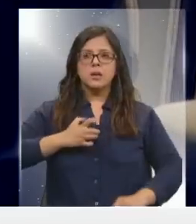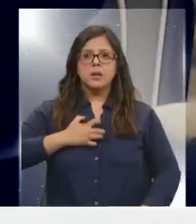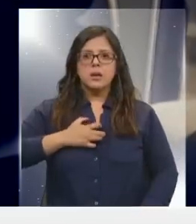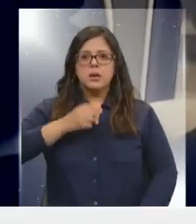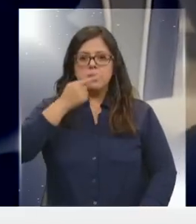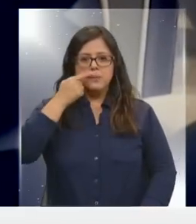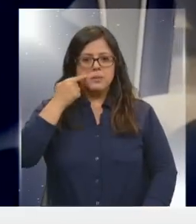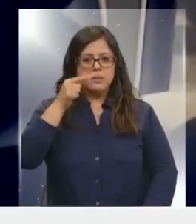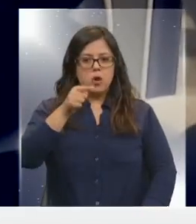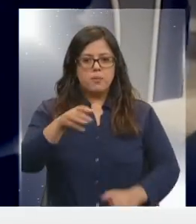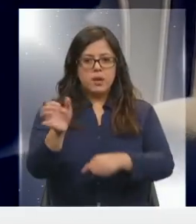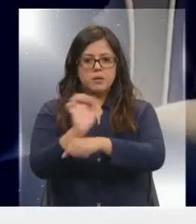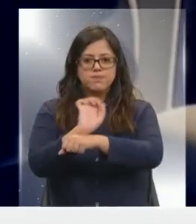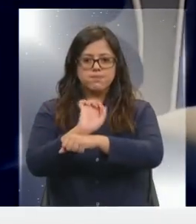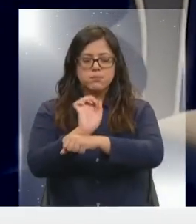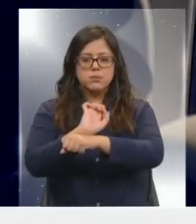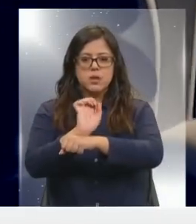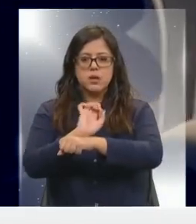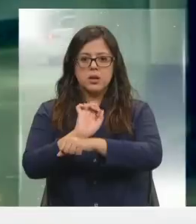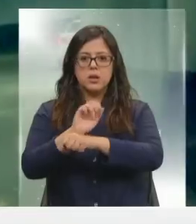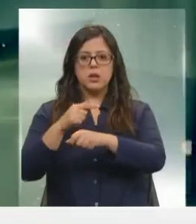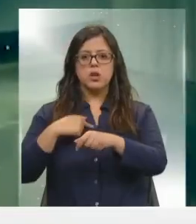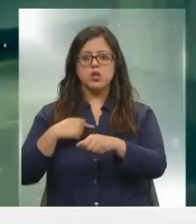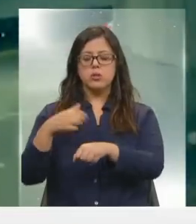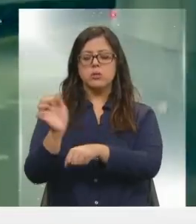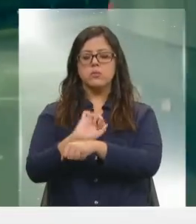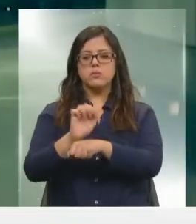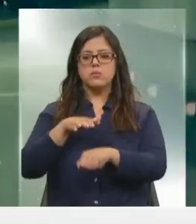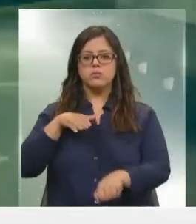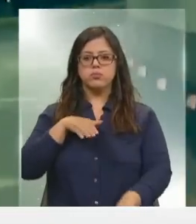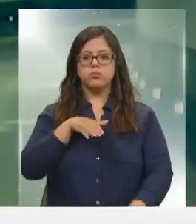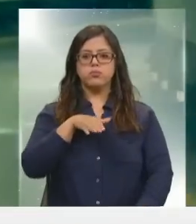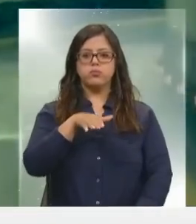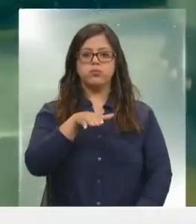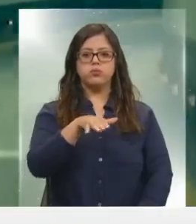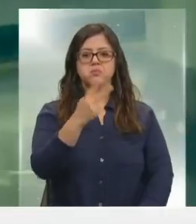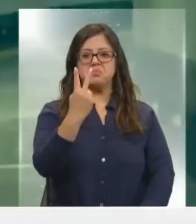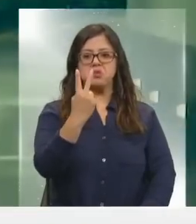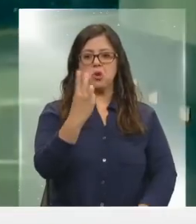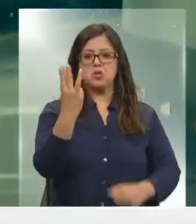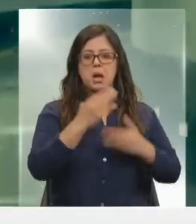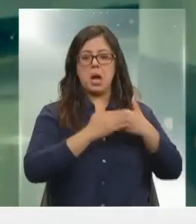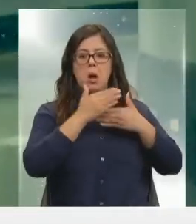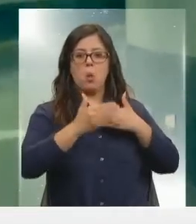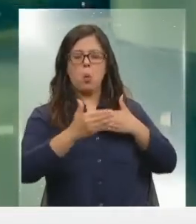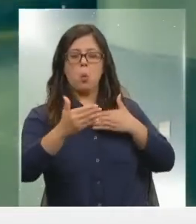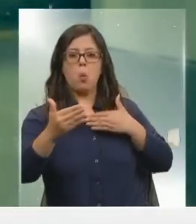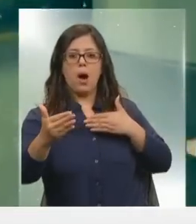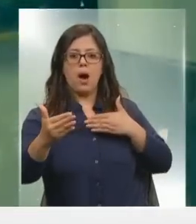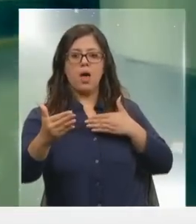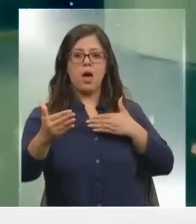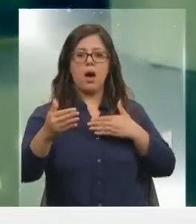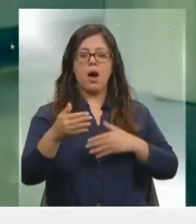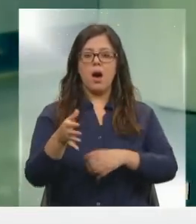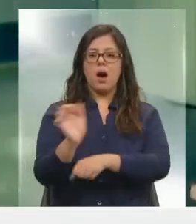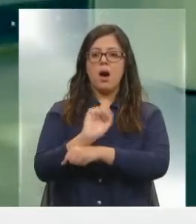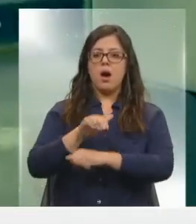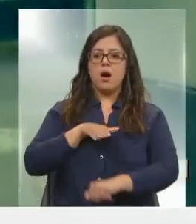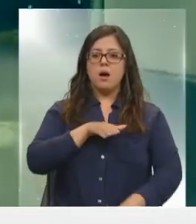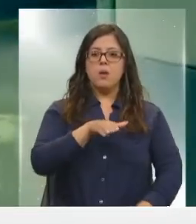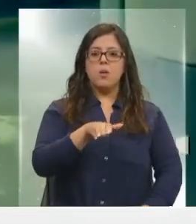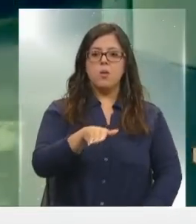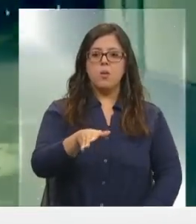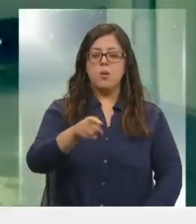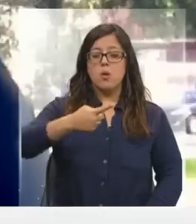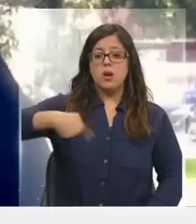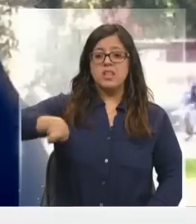atormentarlo. Avanzo en el vehículo, alcanzo a avanzar más o menos unas dos o tres cuadras más o menos y proceden a